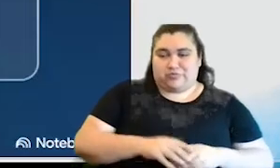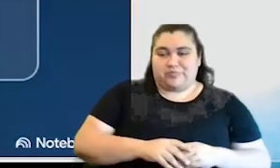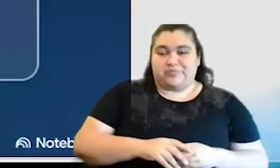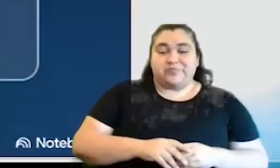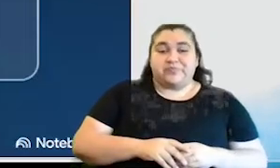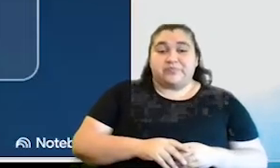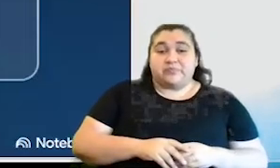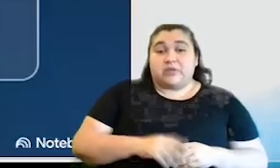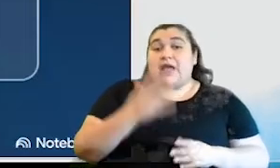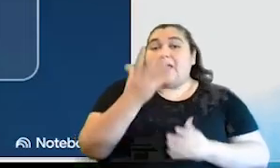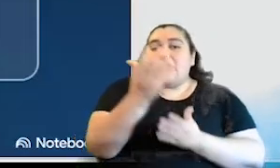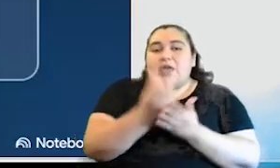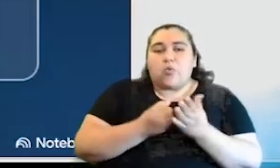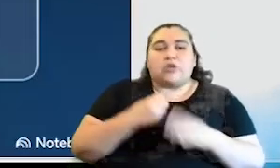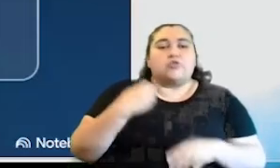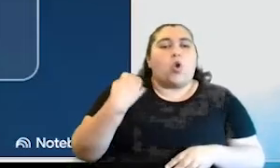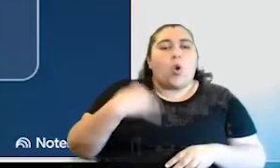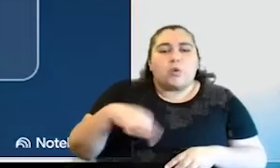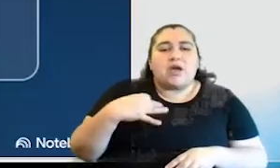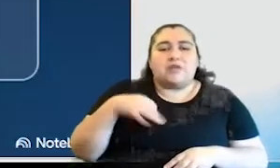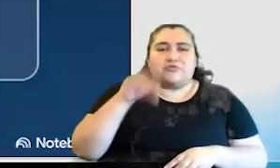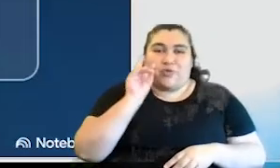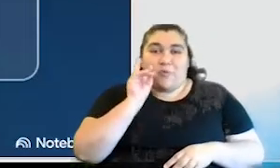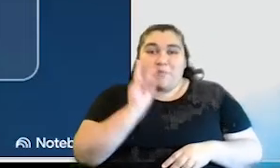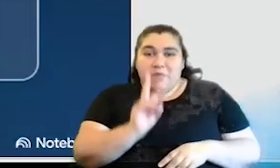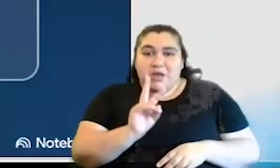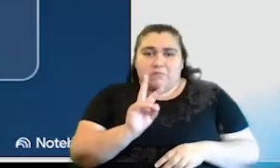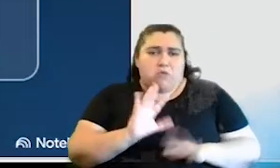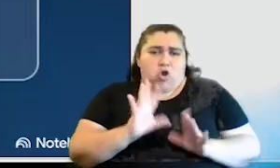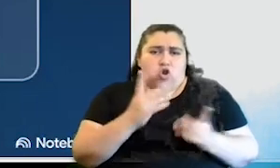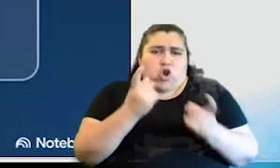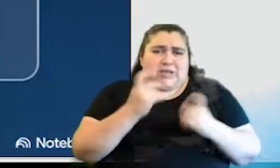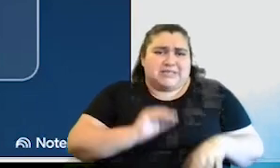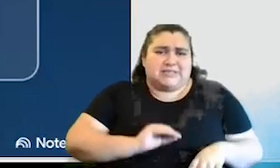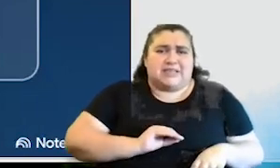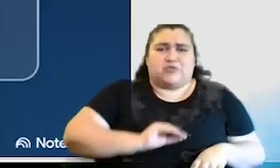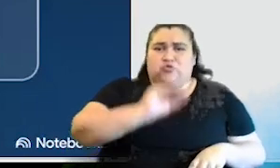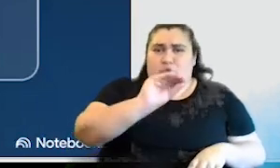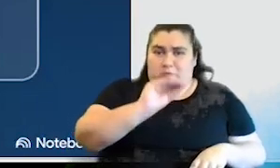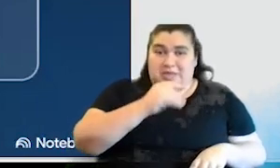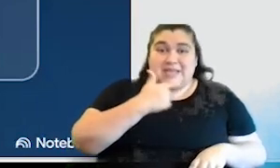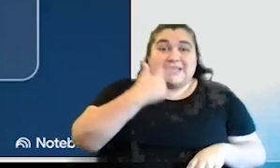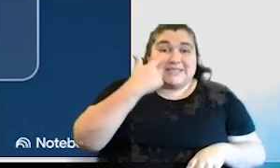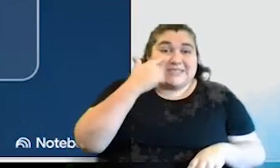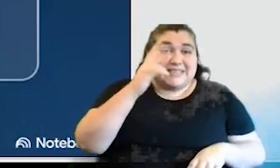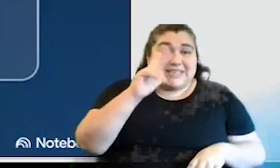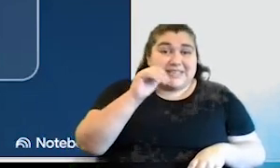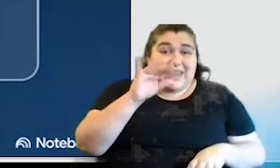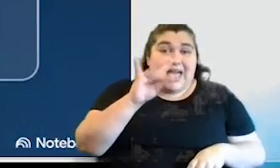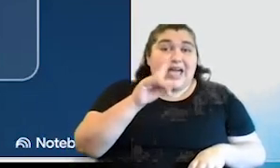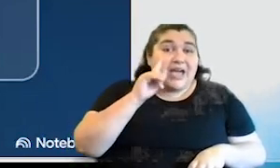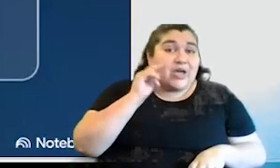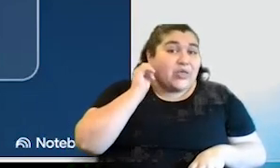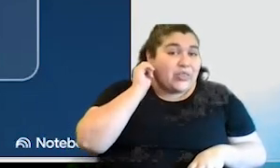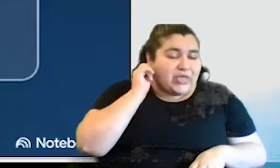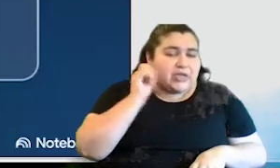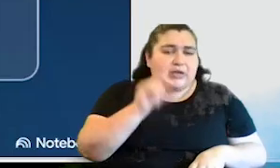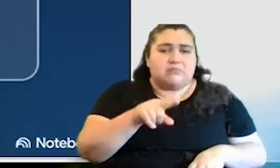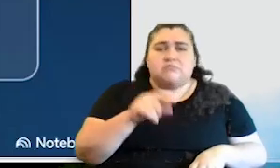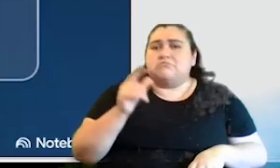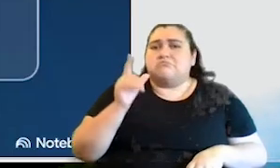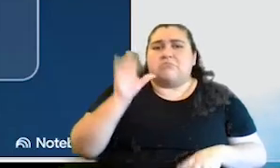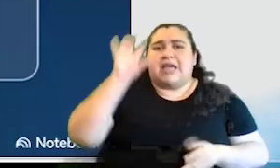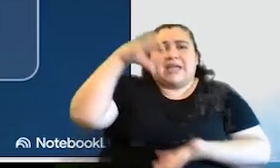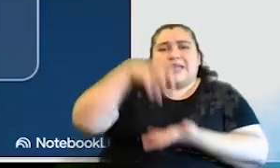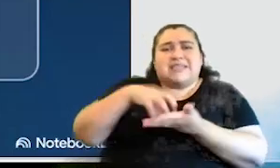descuento obligatorio que también nosotros vamos a ver que no es necesario cargar en CIRADIF, que está habilitada la deducción y que el empleador automáticamente